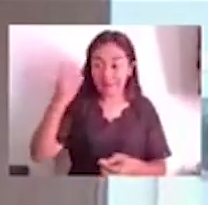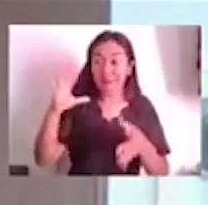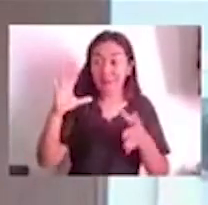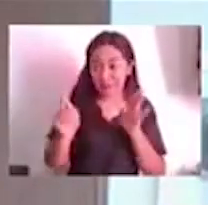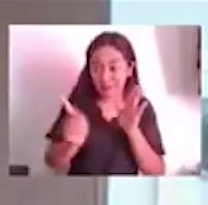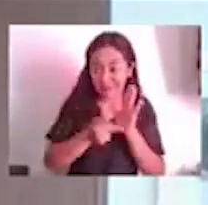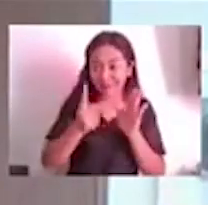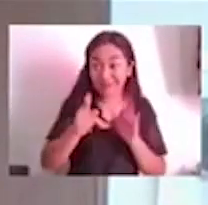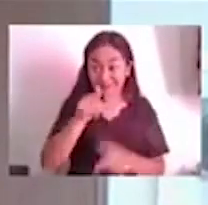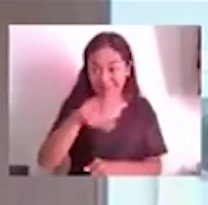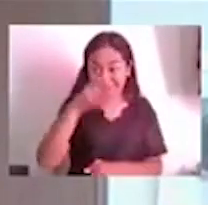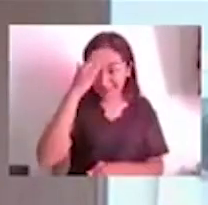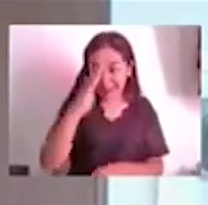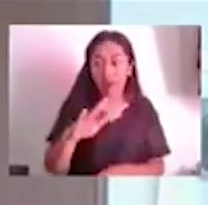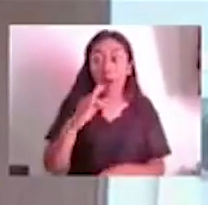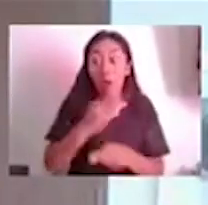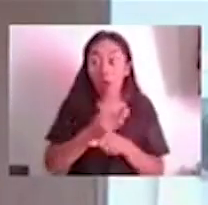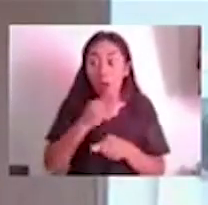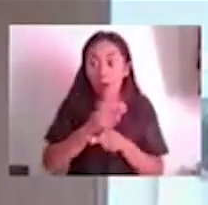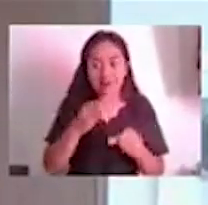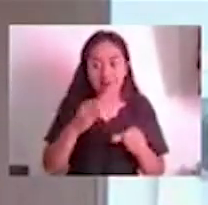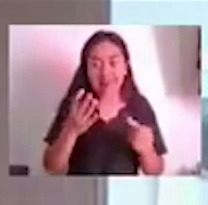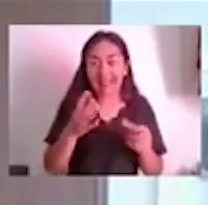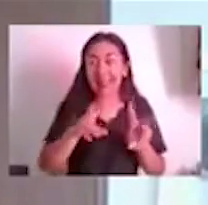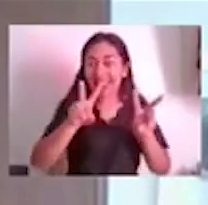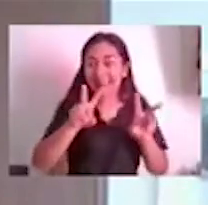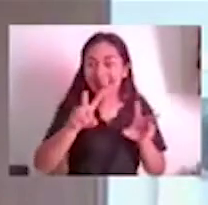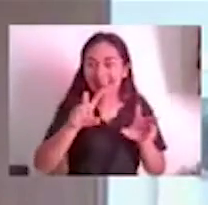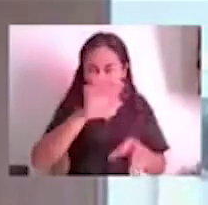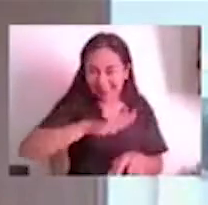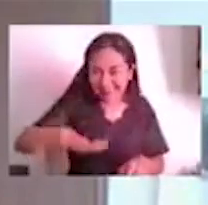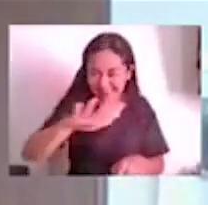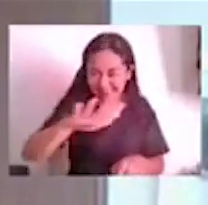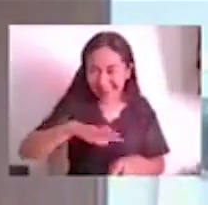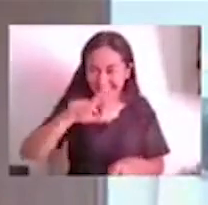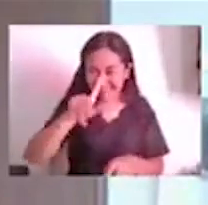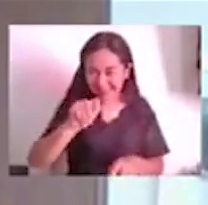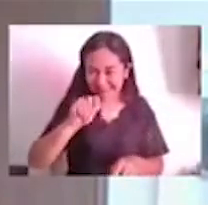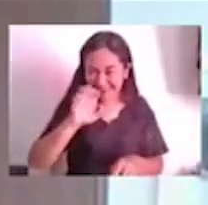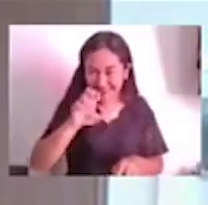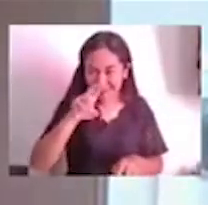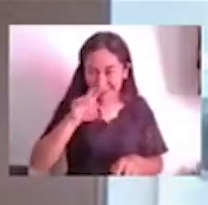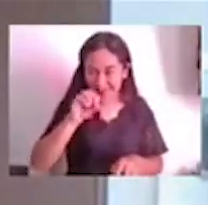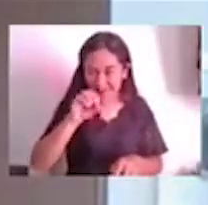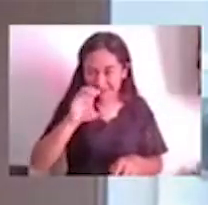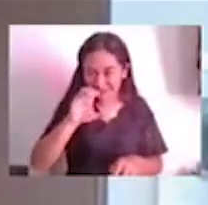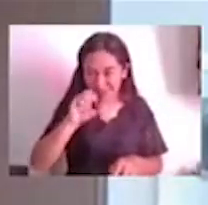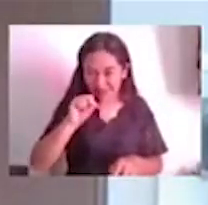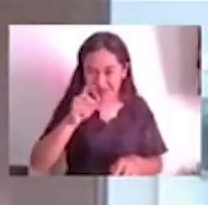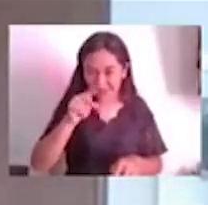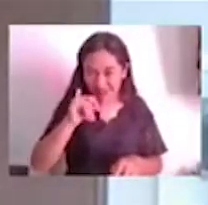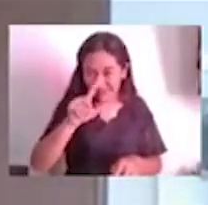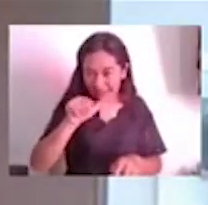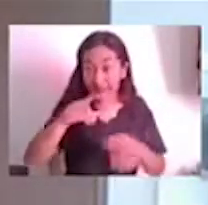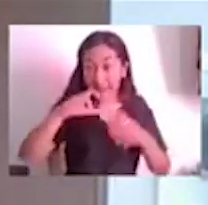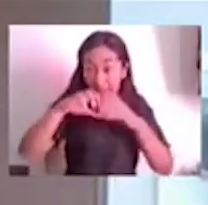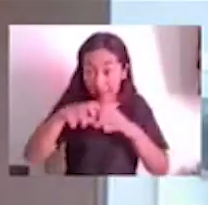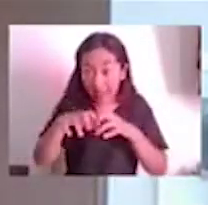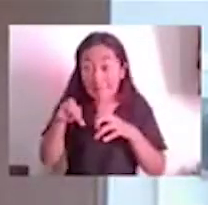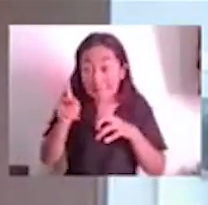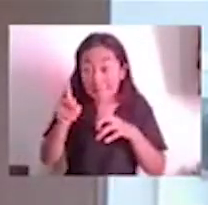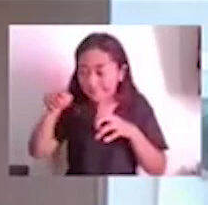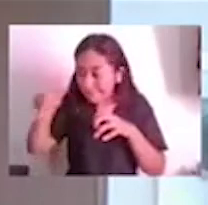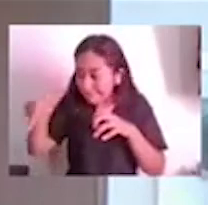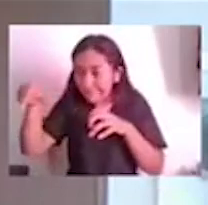salir del centro de México, Tenochtitlán, ya estamos en Tlatelolco y en los aliados de esta zona de la